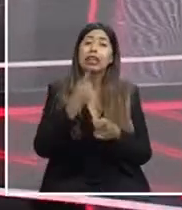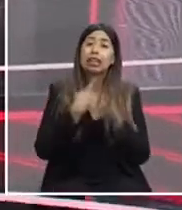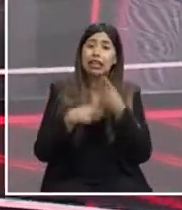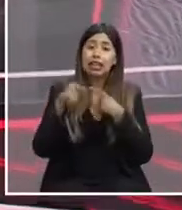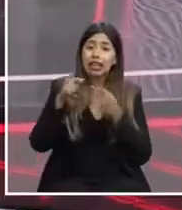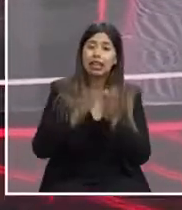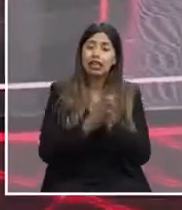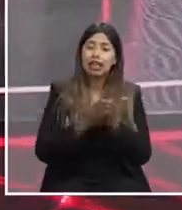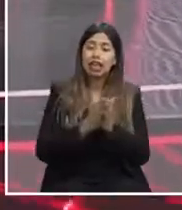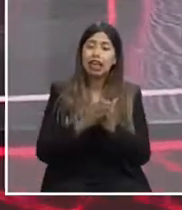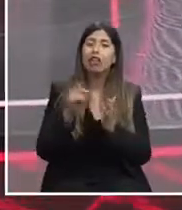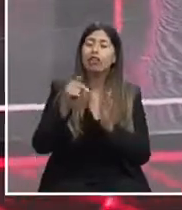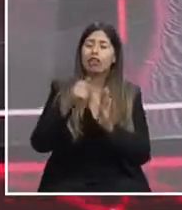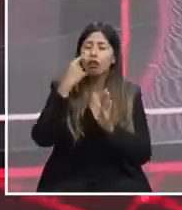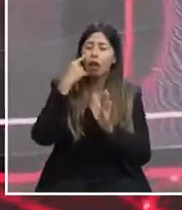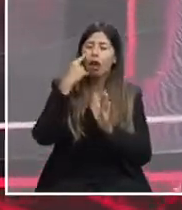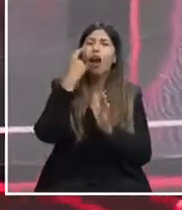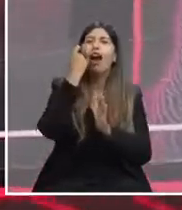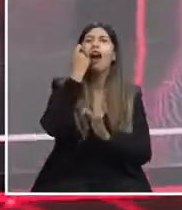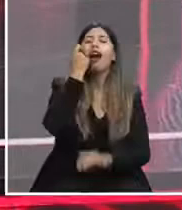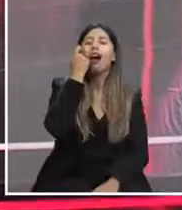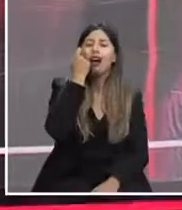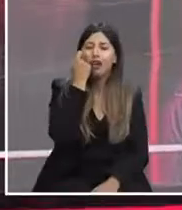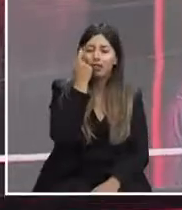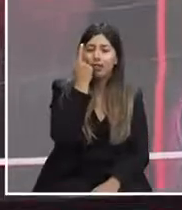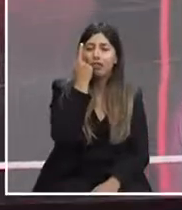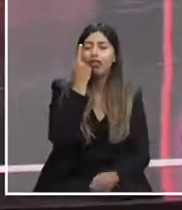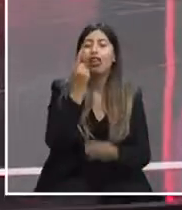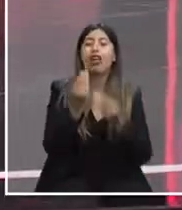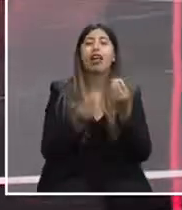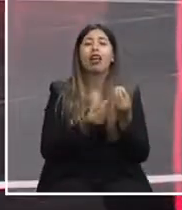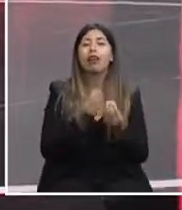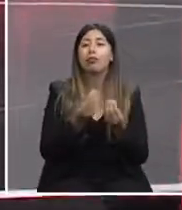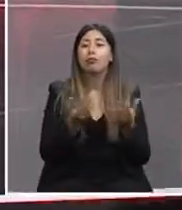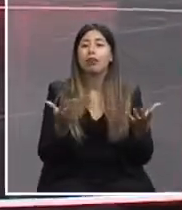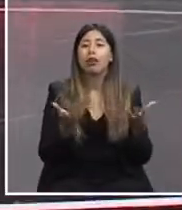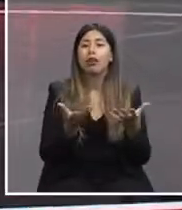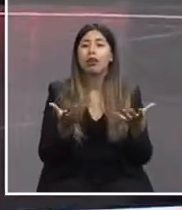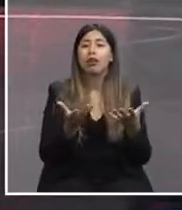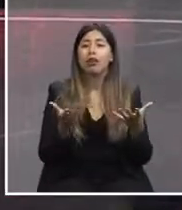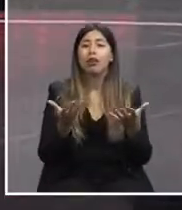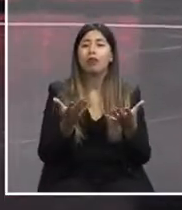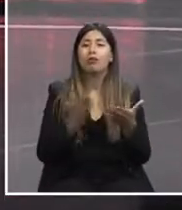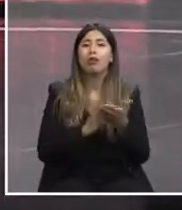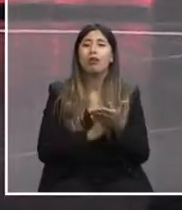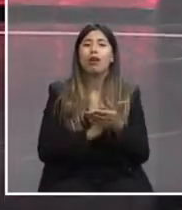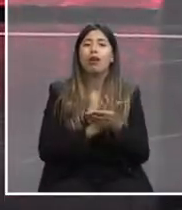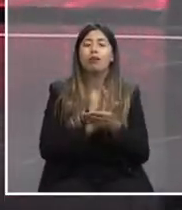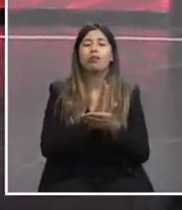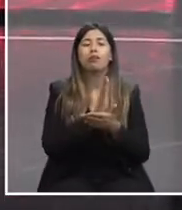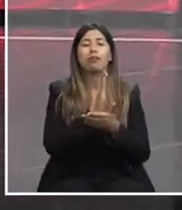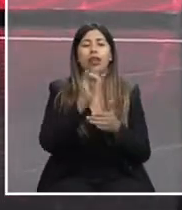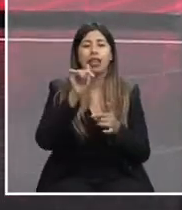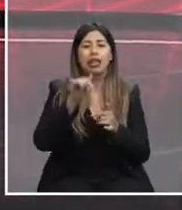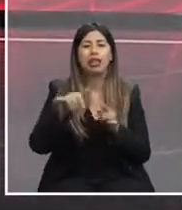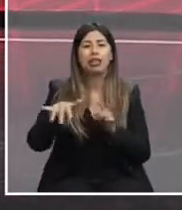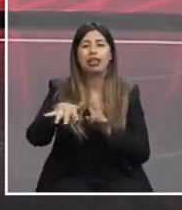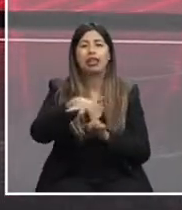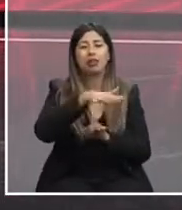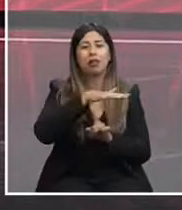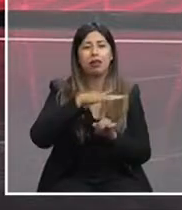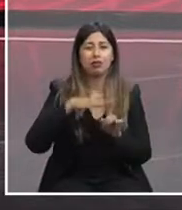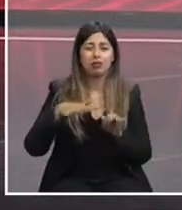una visión más o menos de cómo aparece esta situación